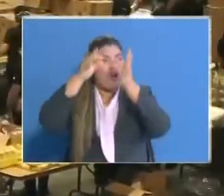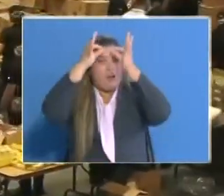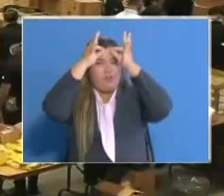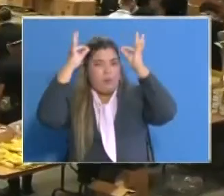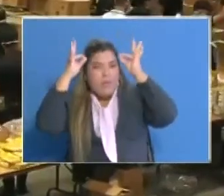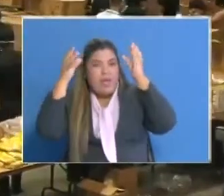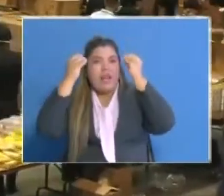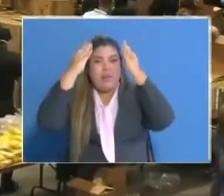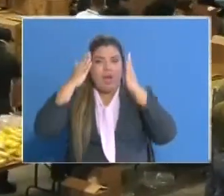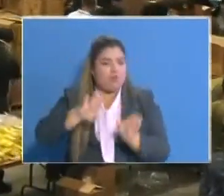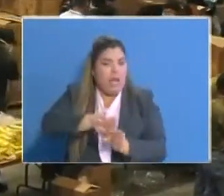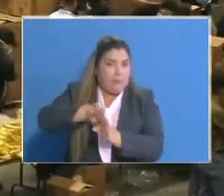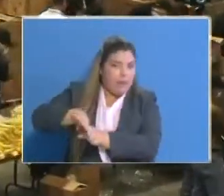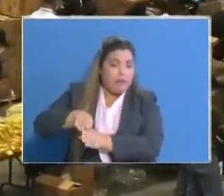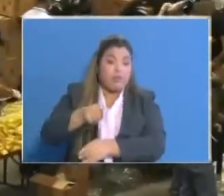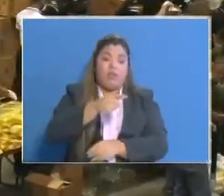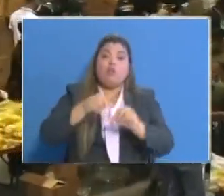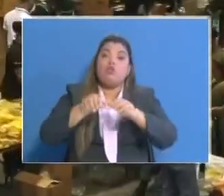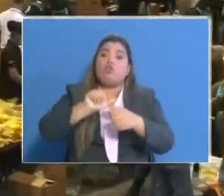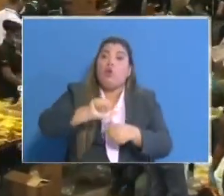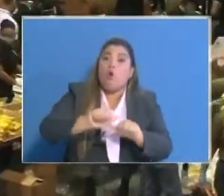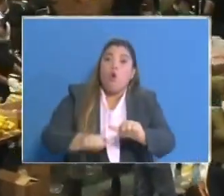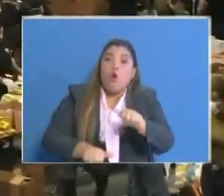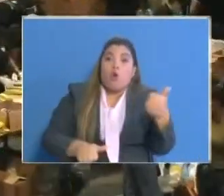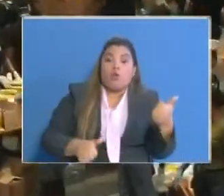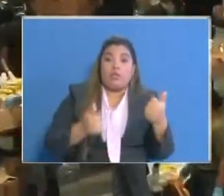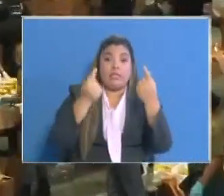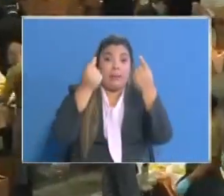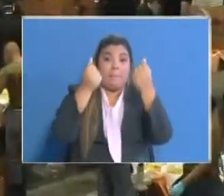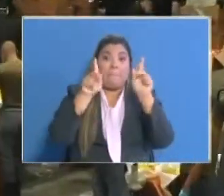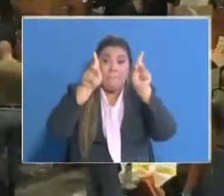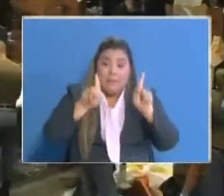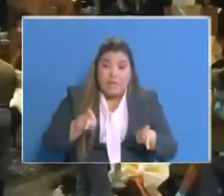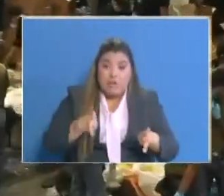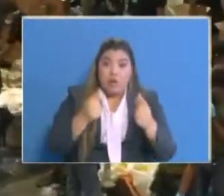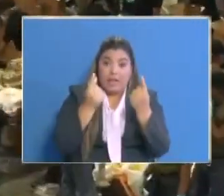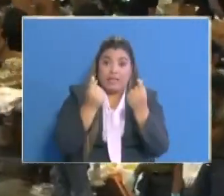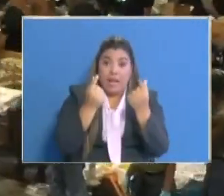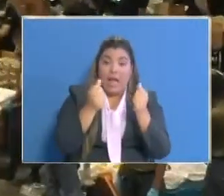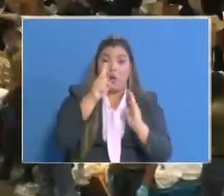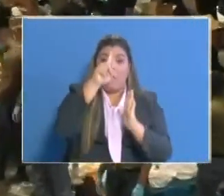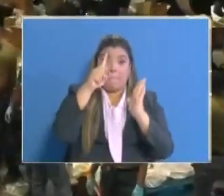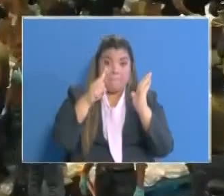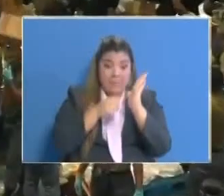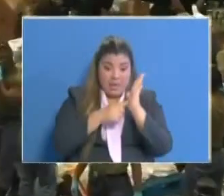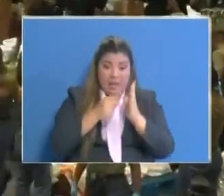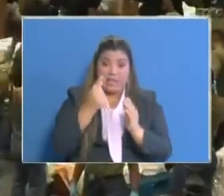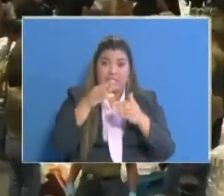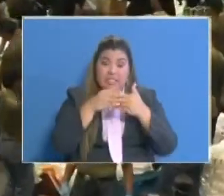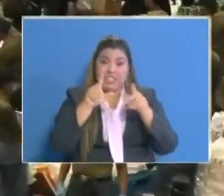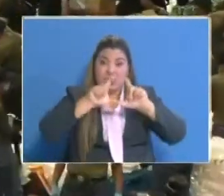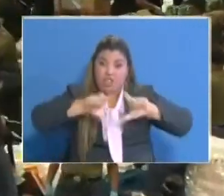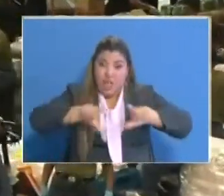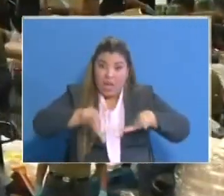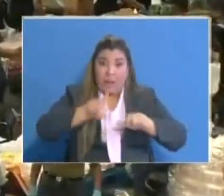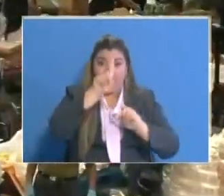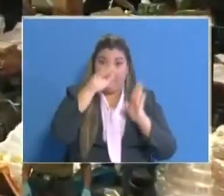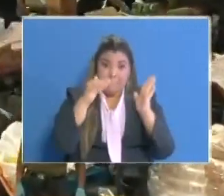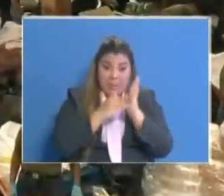todos los funcionarios que devengan de 1000 balboas para arriba, vamos a